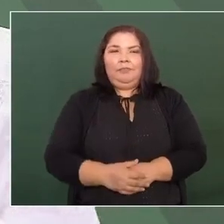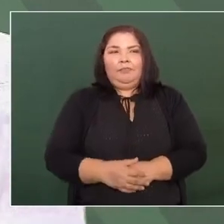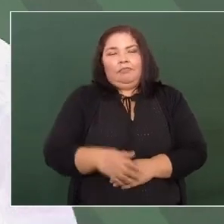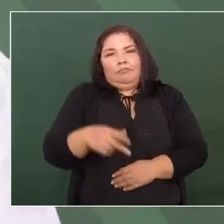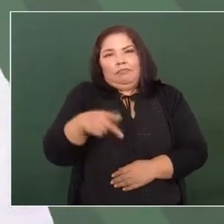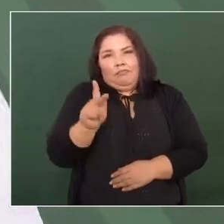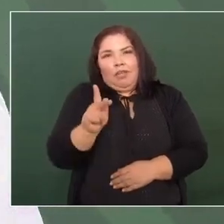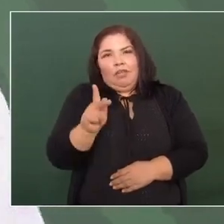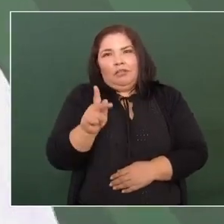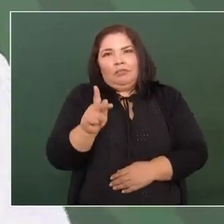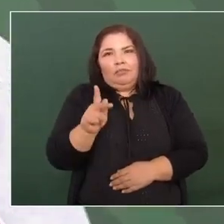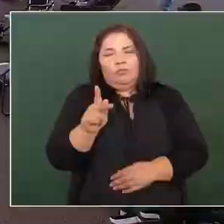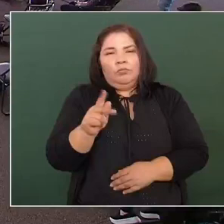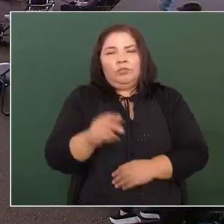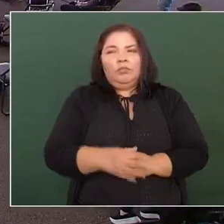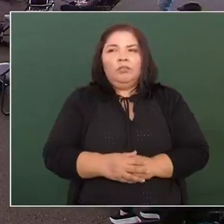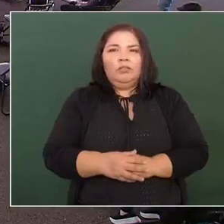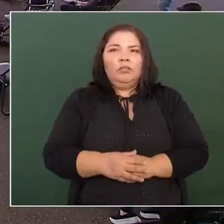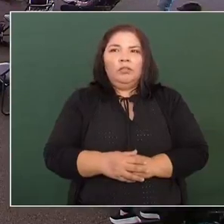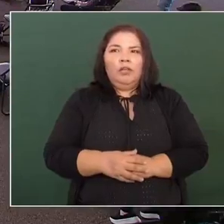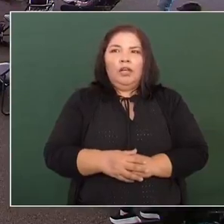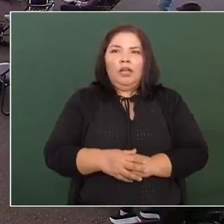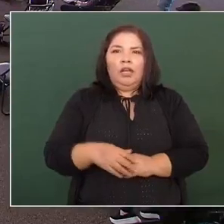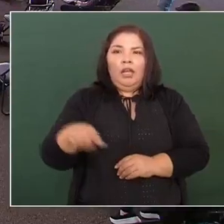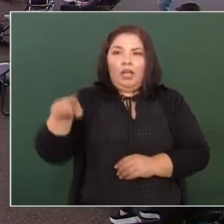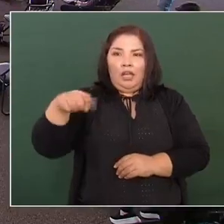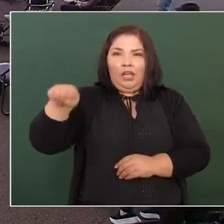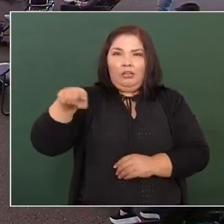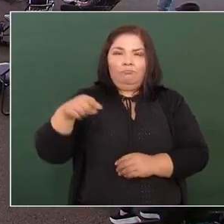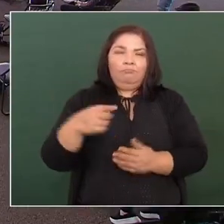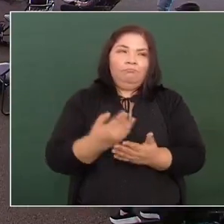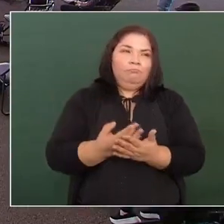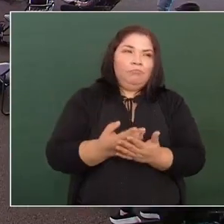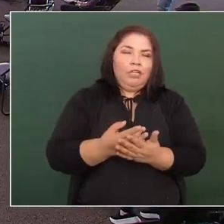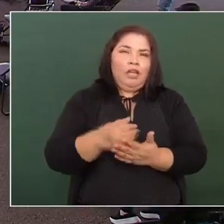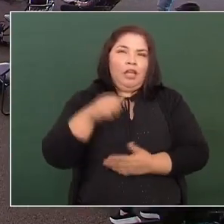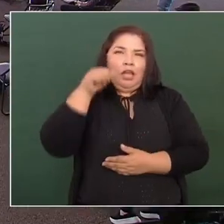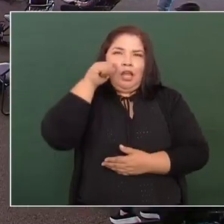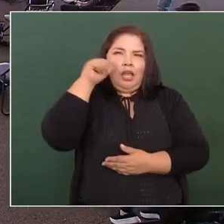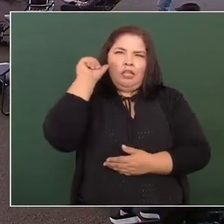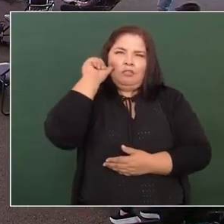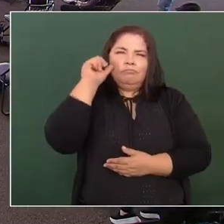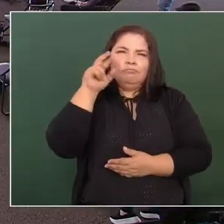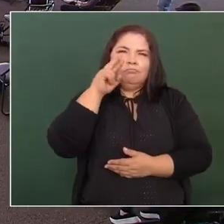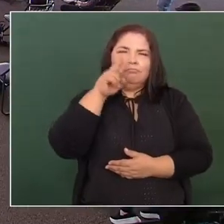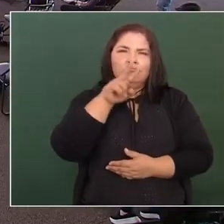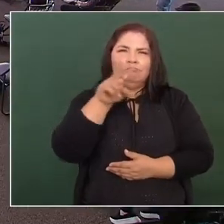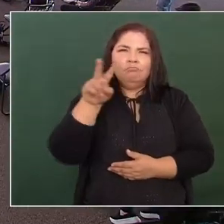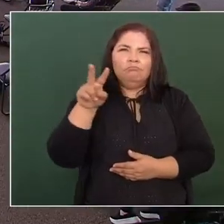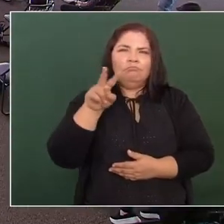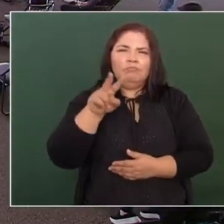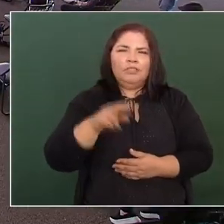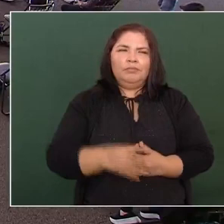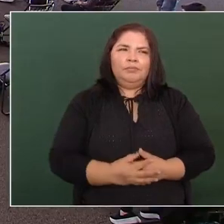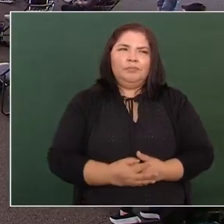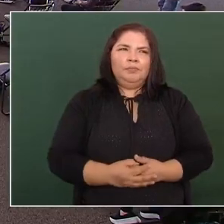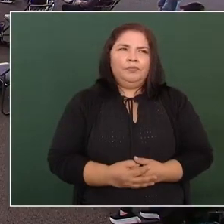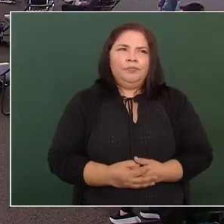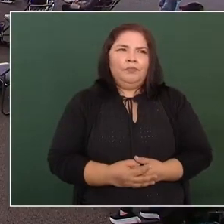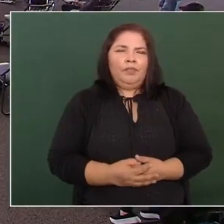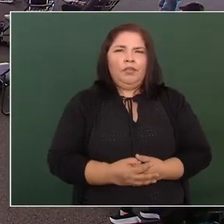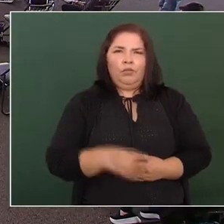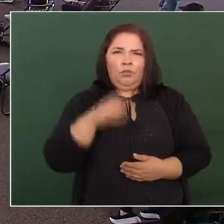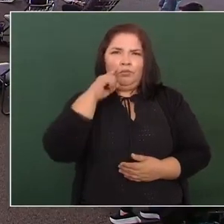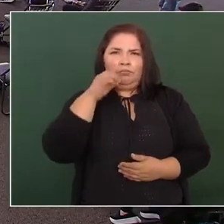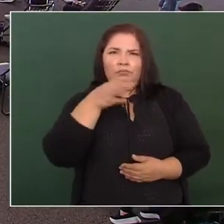Pero se quedaron con eso. Ayer veía yo, a ver si consigues un